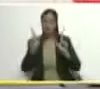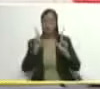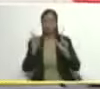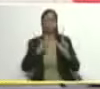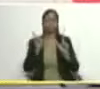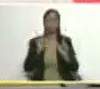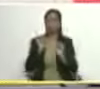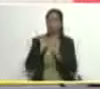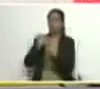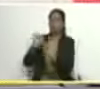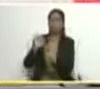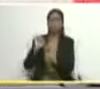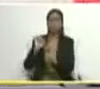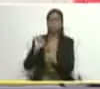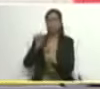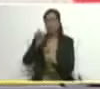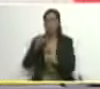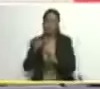al esclavismo.